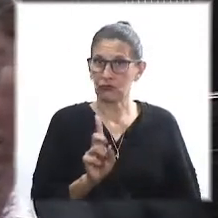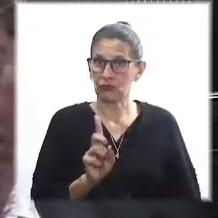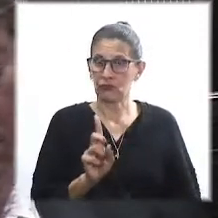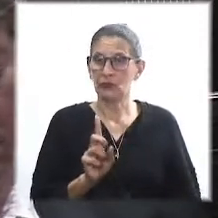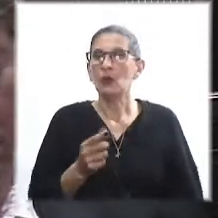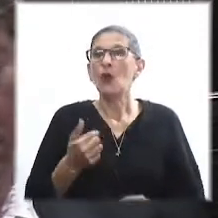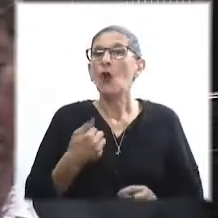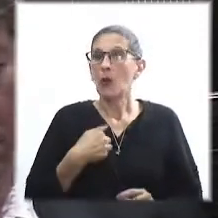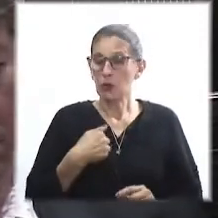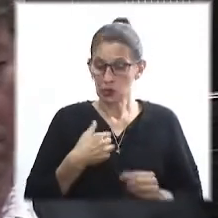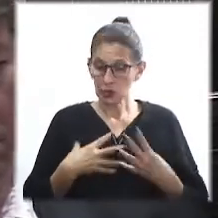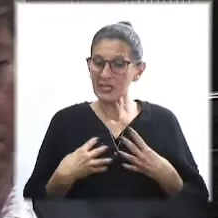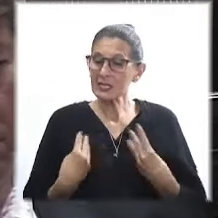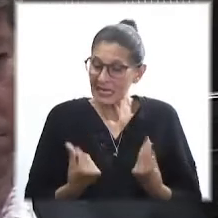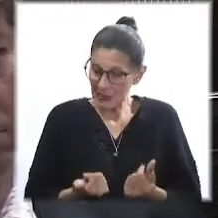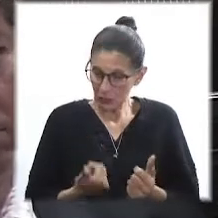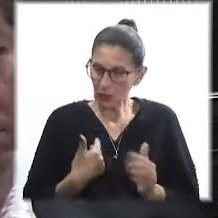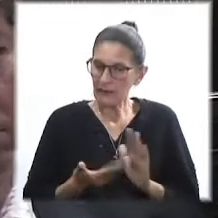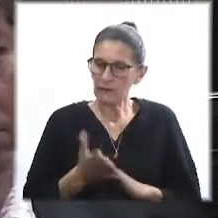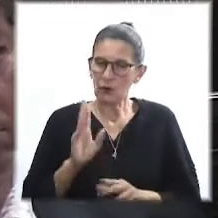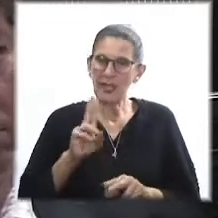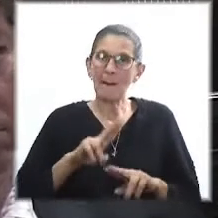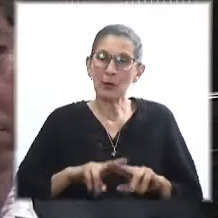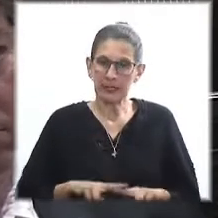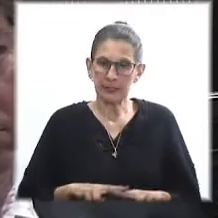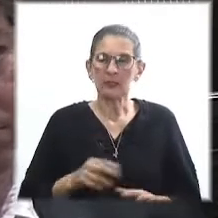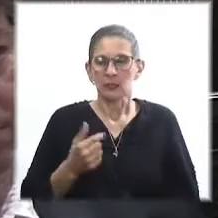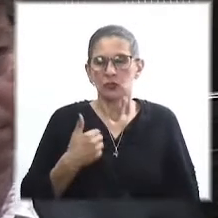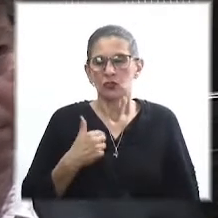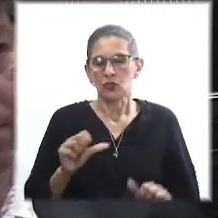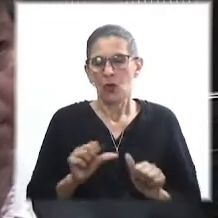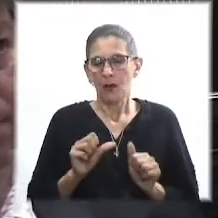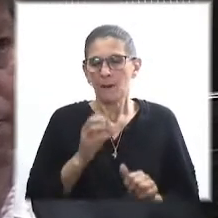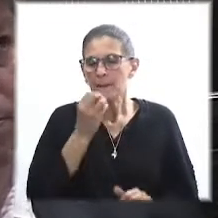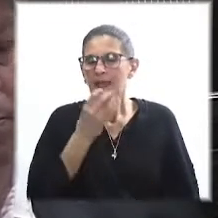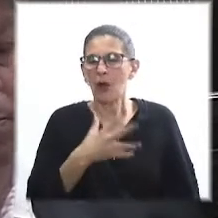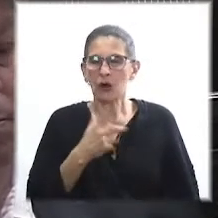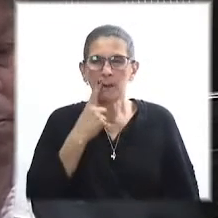Entonces, como siento que me voy a morir, trato de ser mejor padre,